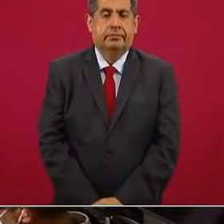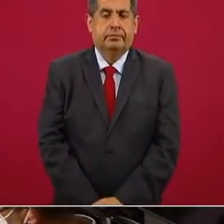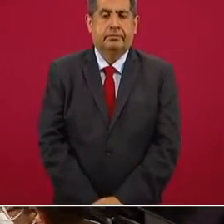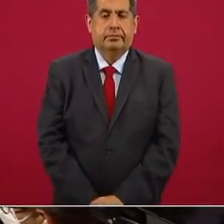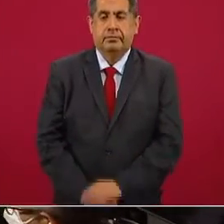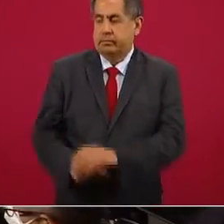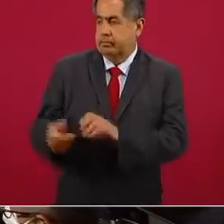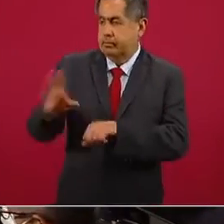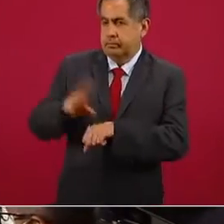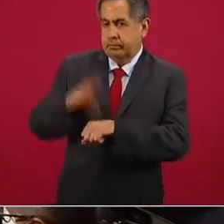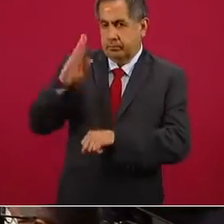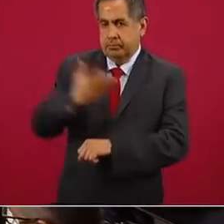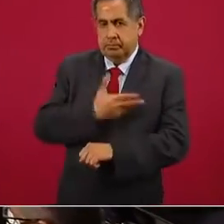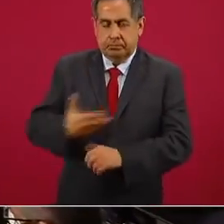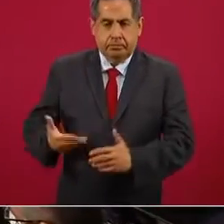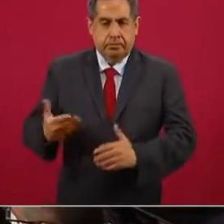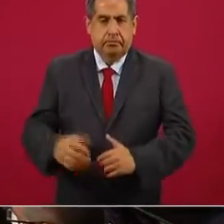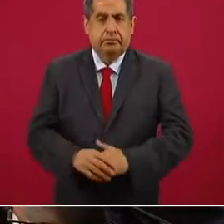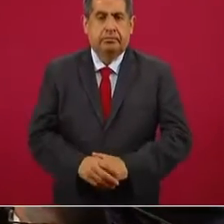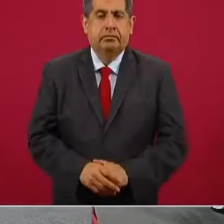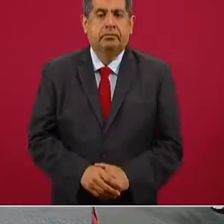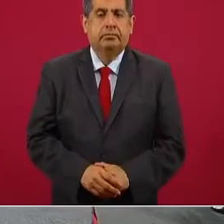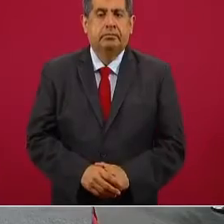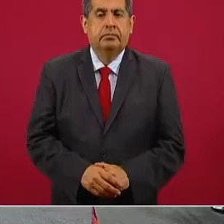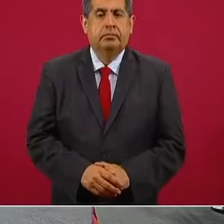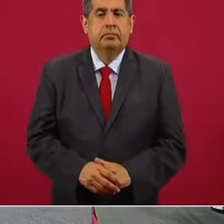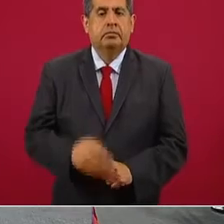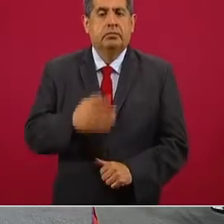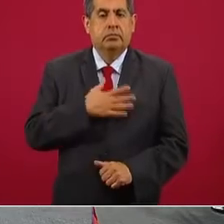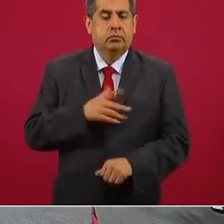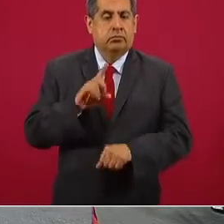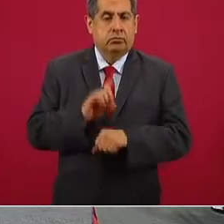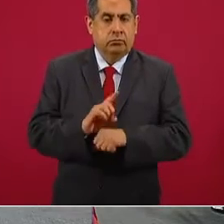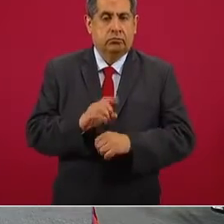Con su permiso, señor presidente. Muy buenos días,